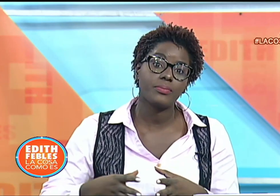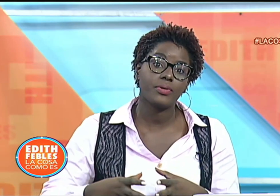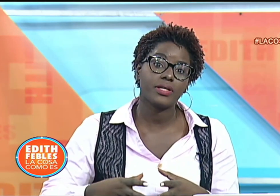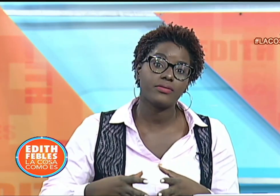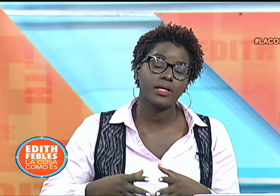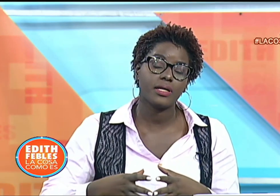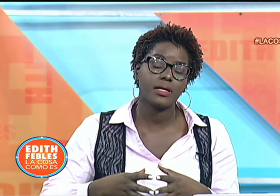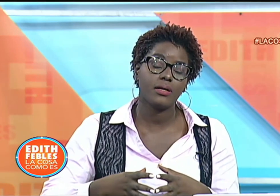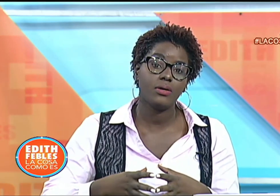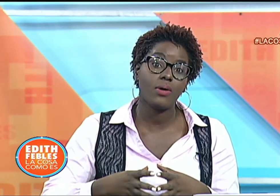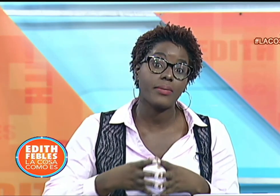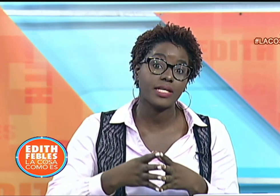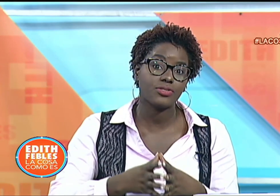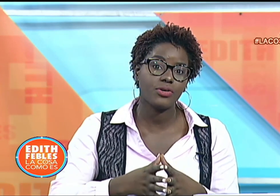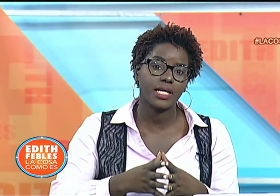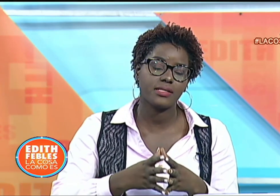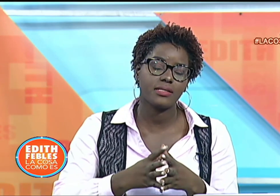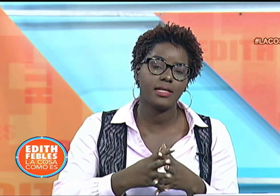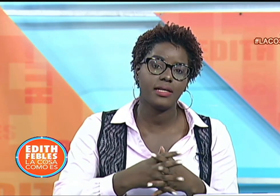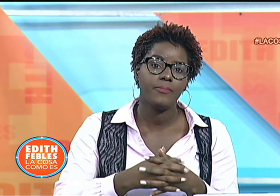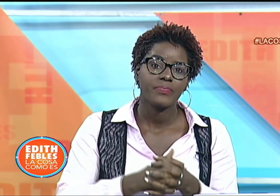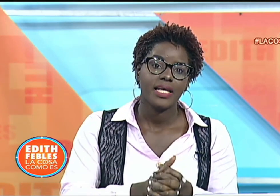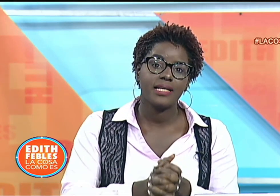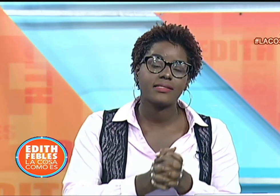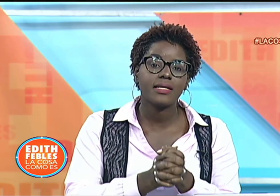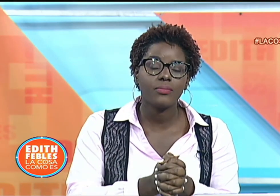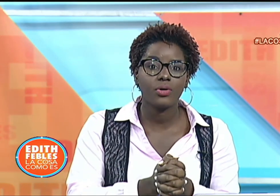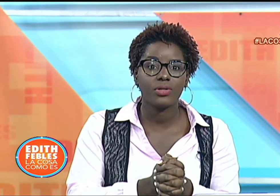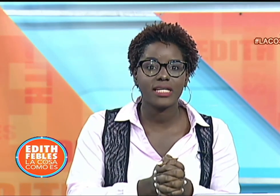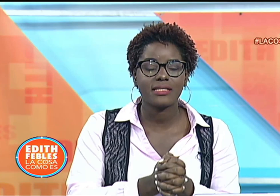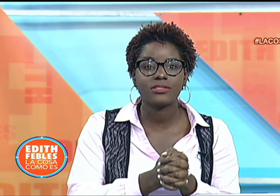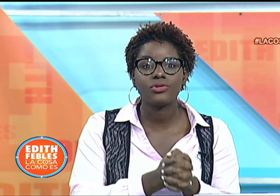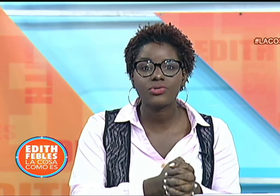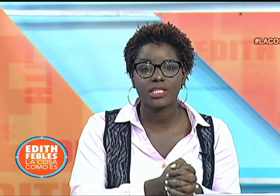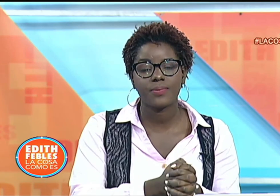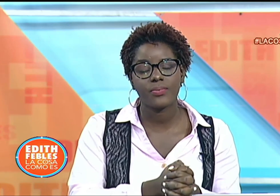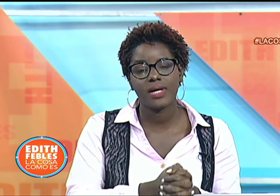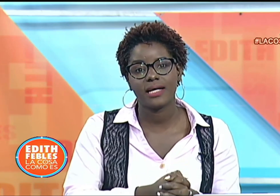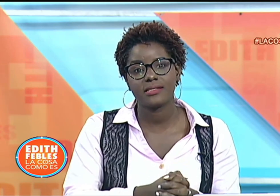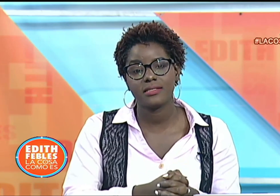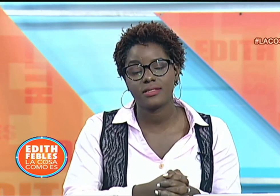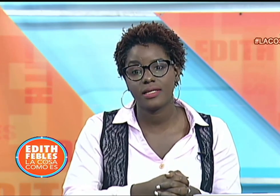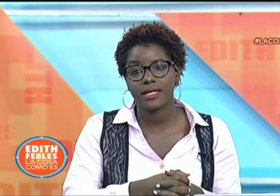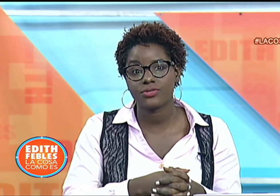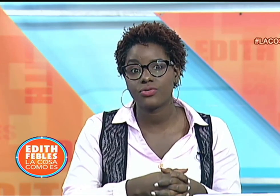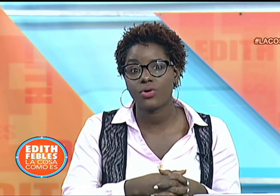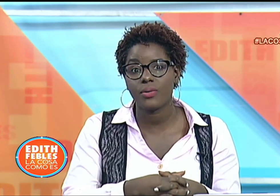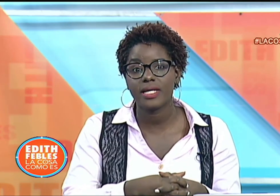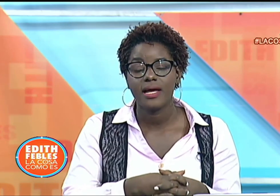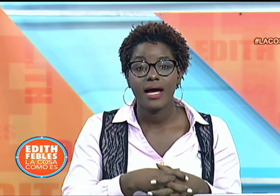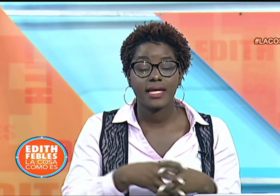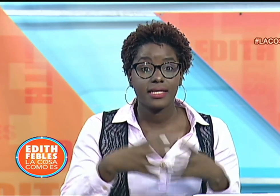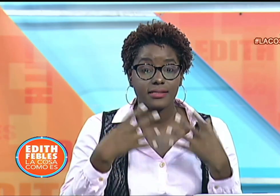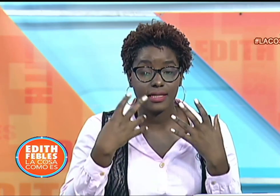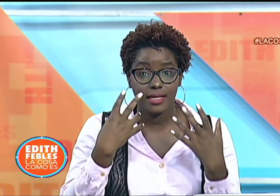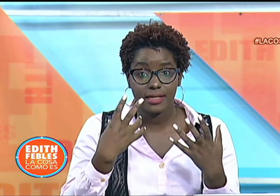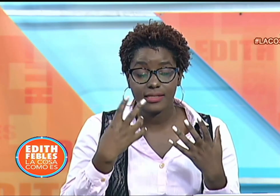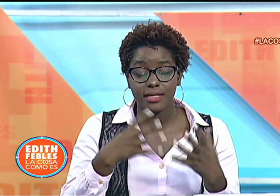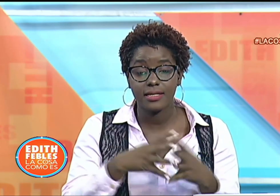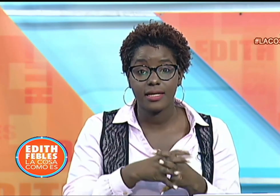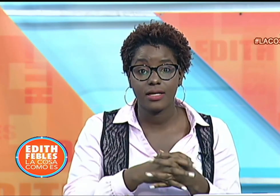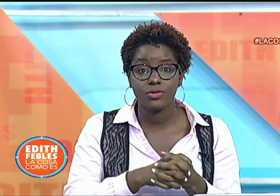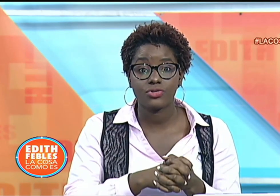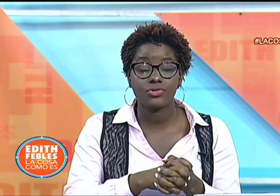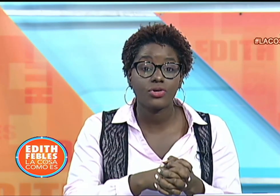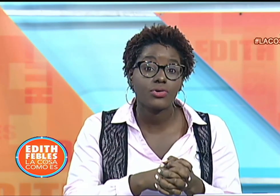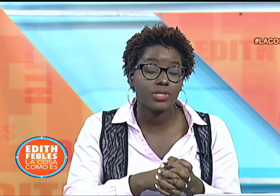el proceso de toma de posesión, Boric lo abrazó, que es el símbolo de esas luchas populares en Chile, que es un joven a quien